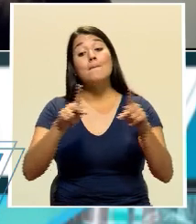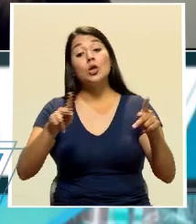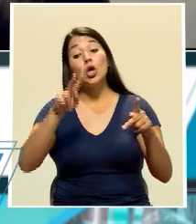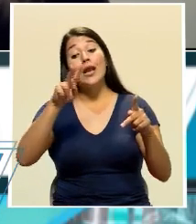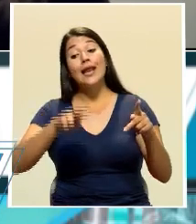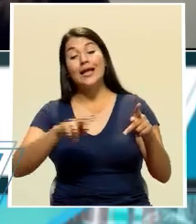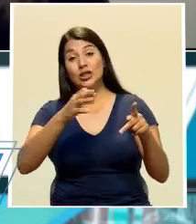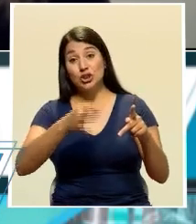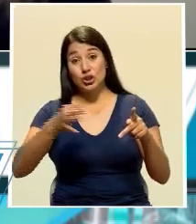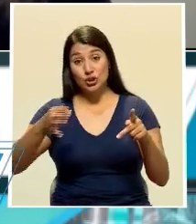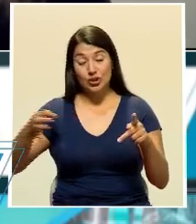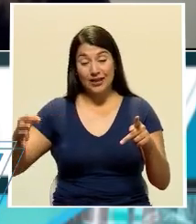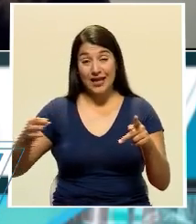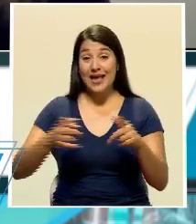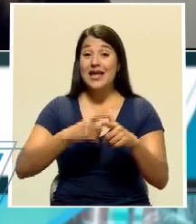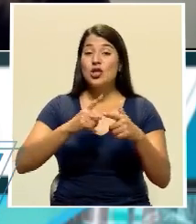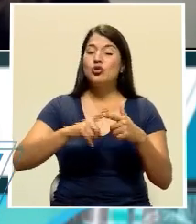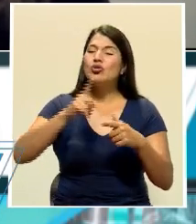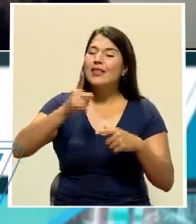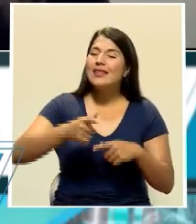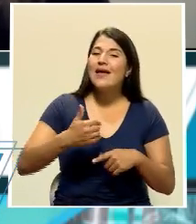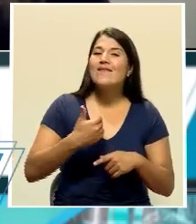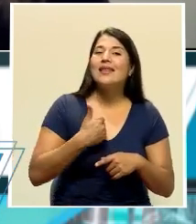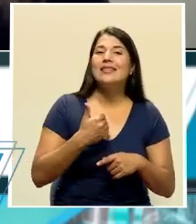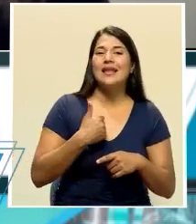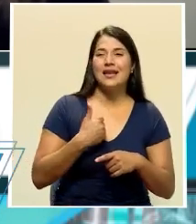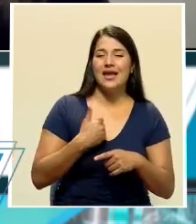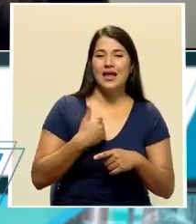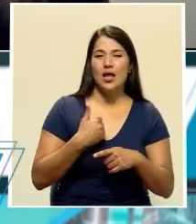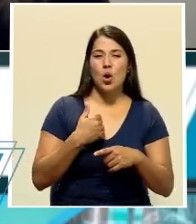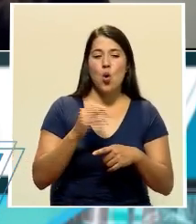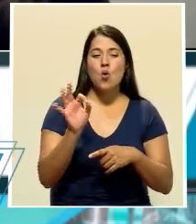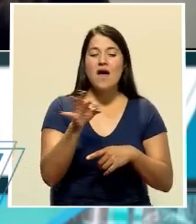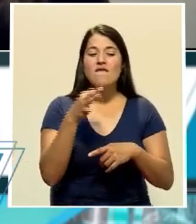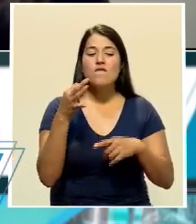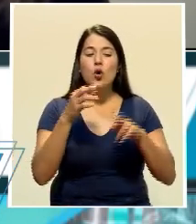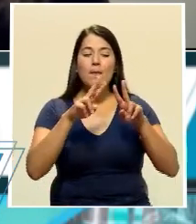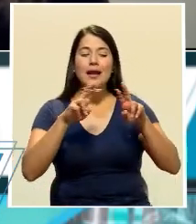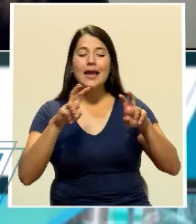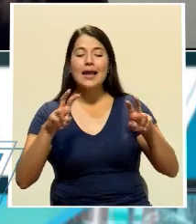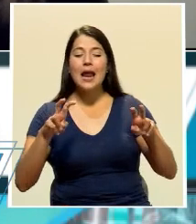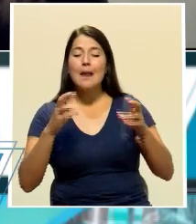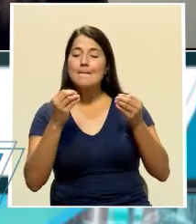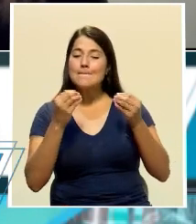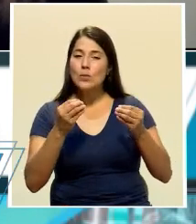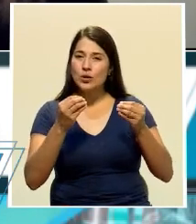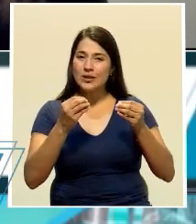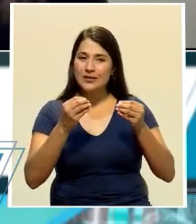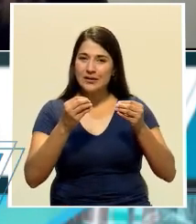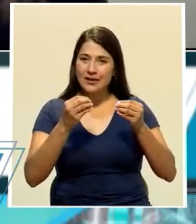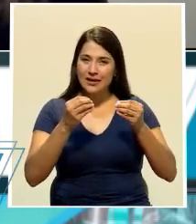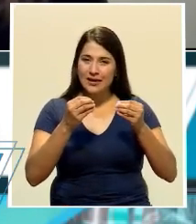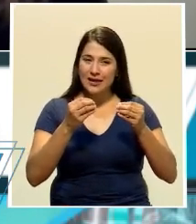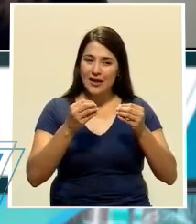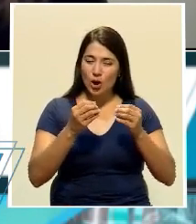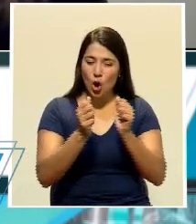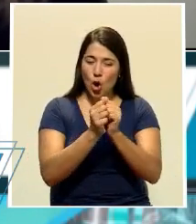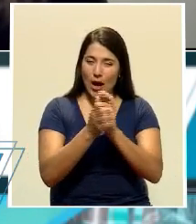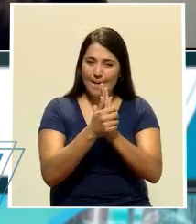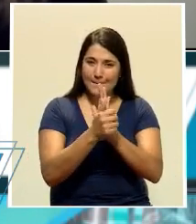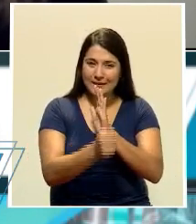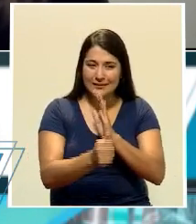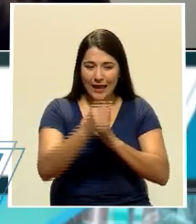mañana, tienen que tener un sentido muy crítico respecto de lo que leen, de lo que escuchan y de lo